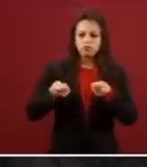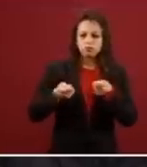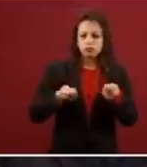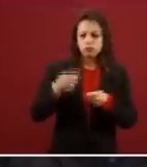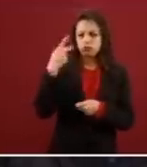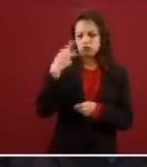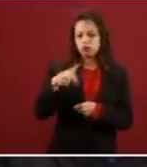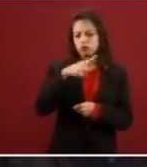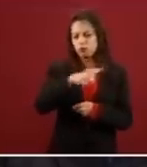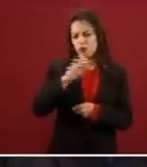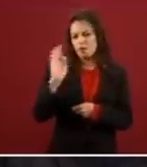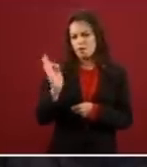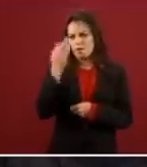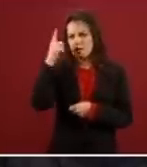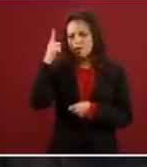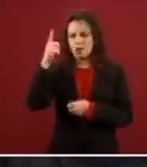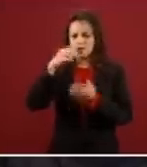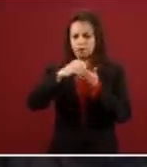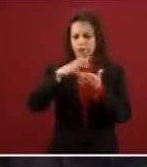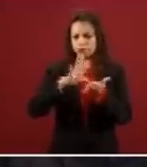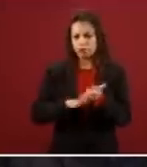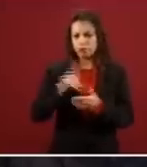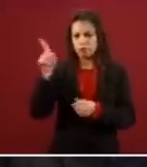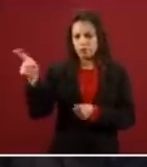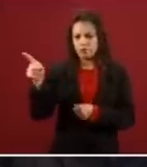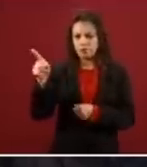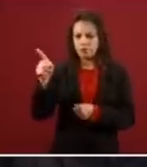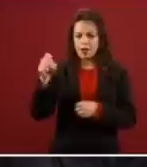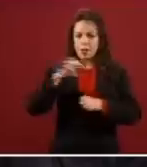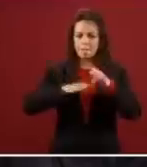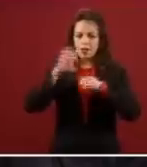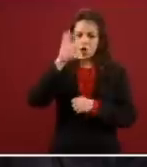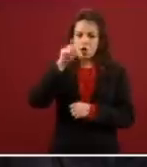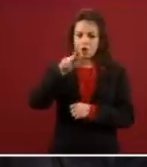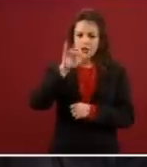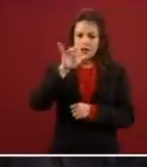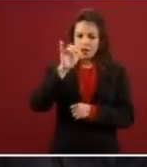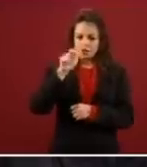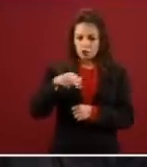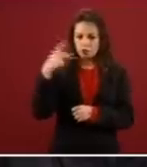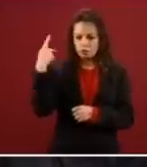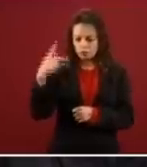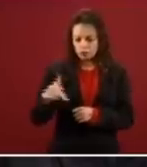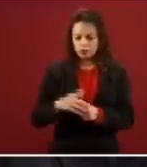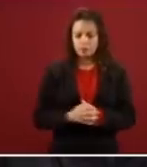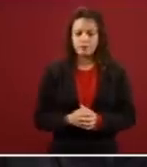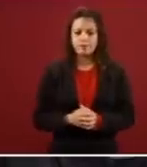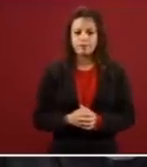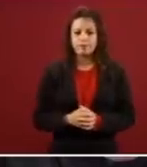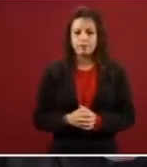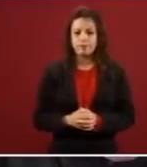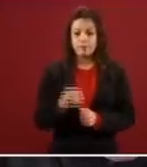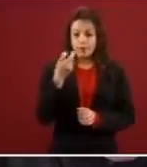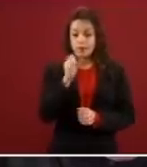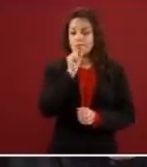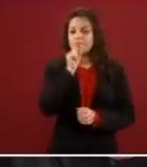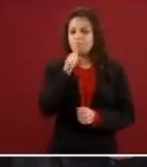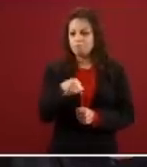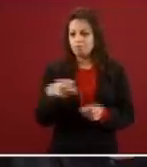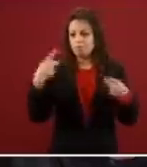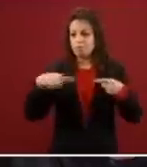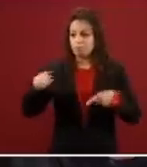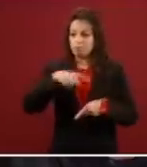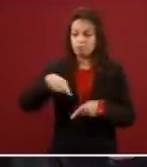de Conciliación y Registro? ¿Tiene ya considerados algunos prospectos? Y en ese mismo sentido, ¿el personal de apoyo